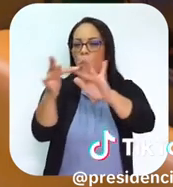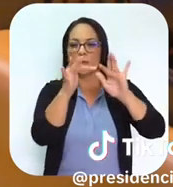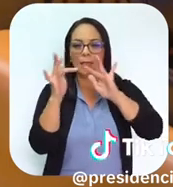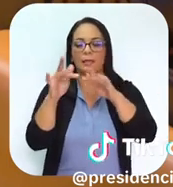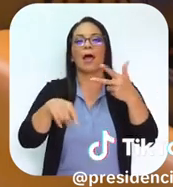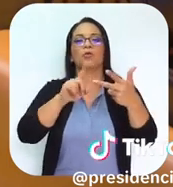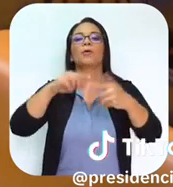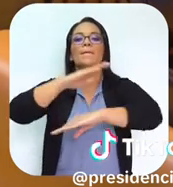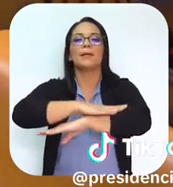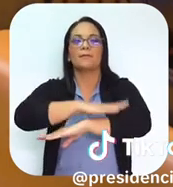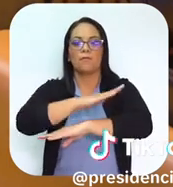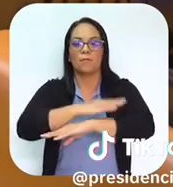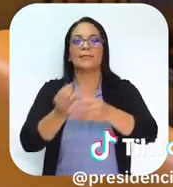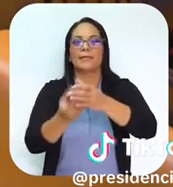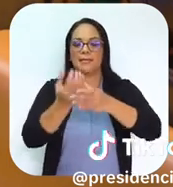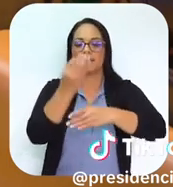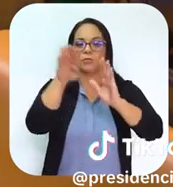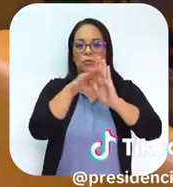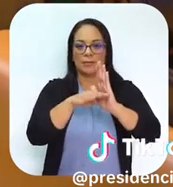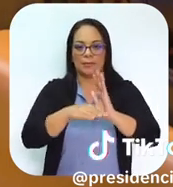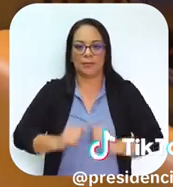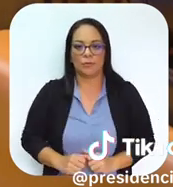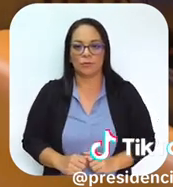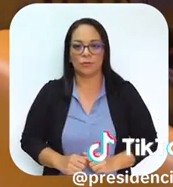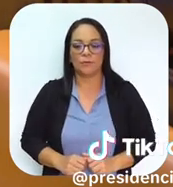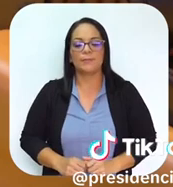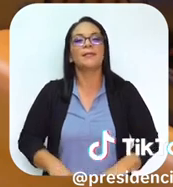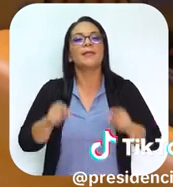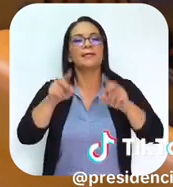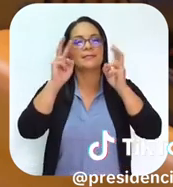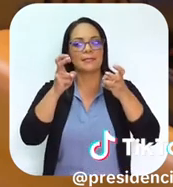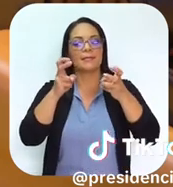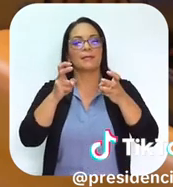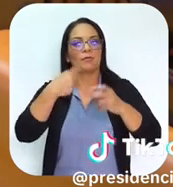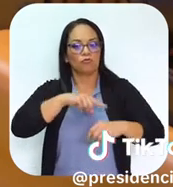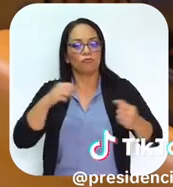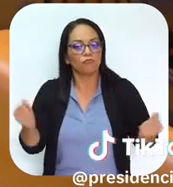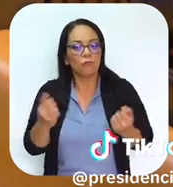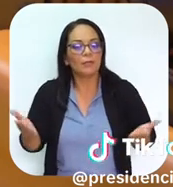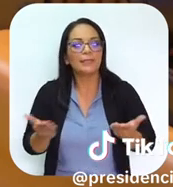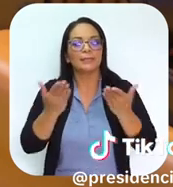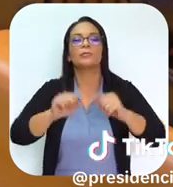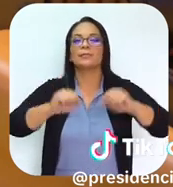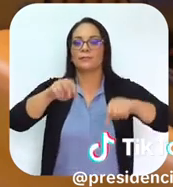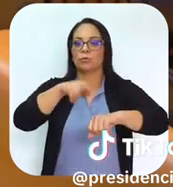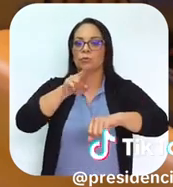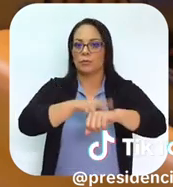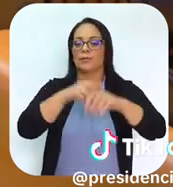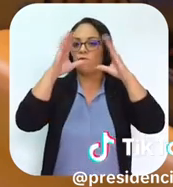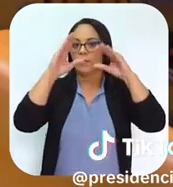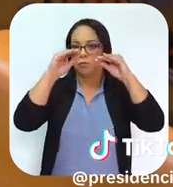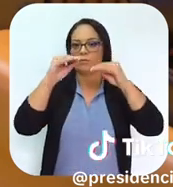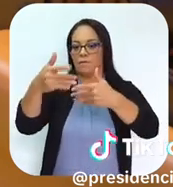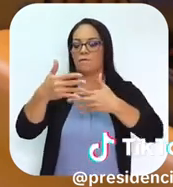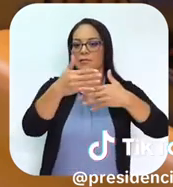información interconectados y las plataformas de generación de datos en en ese sentido fortalecimos El Sistema Nacional de